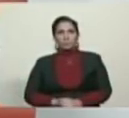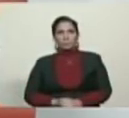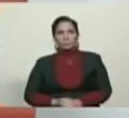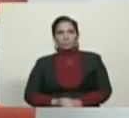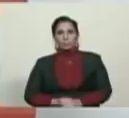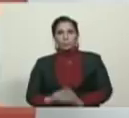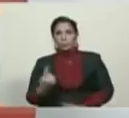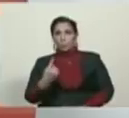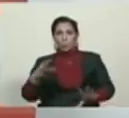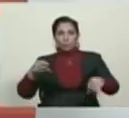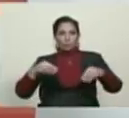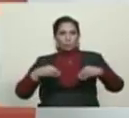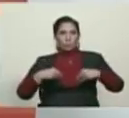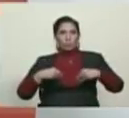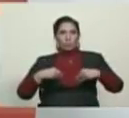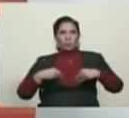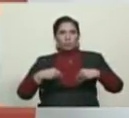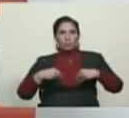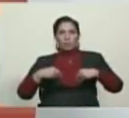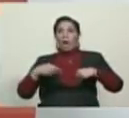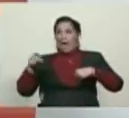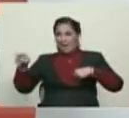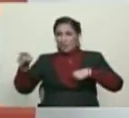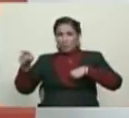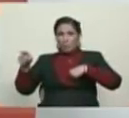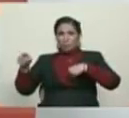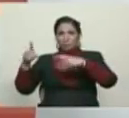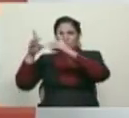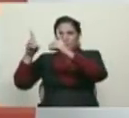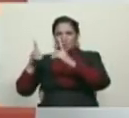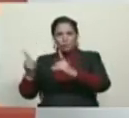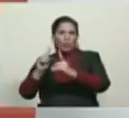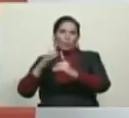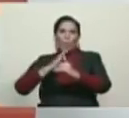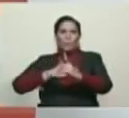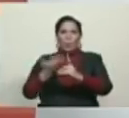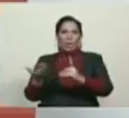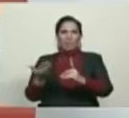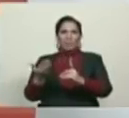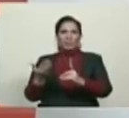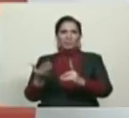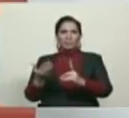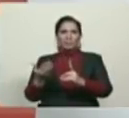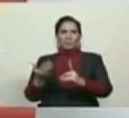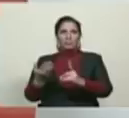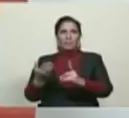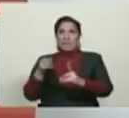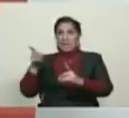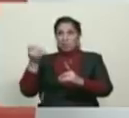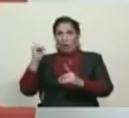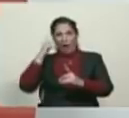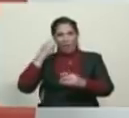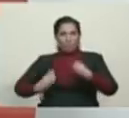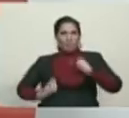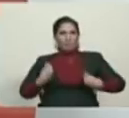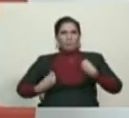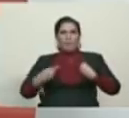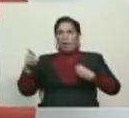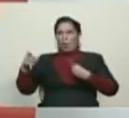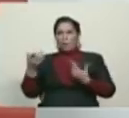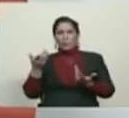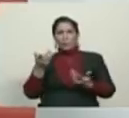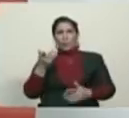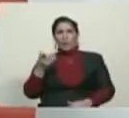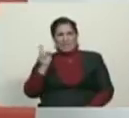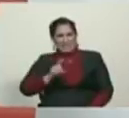no solo asumir, sino tomar decisiones en este país. No podrían, ni un instante. Y así en su desespero, ellos son tan descarados que necesitan